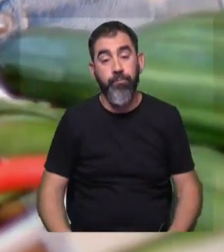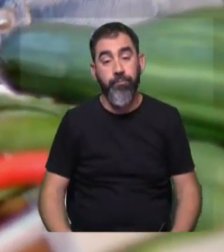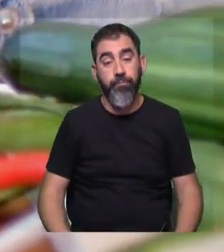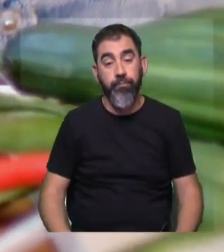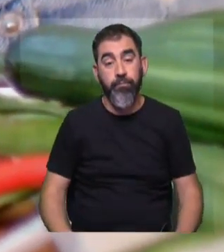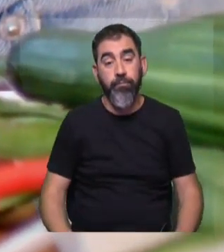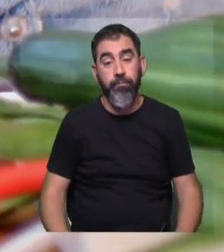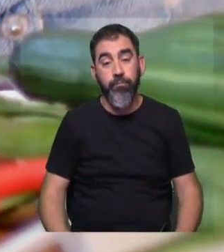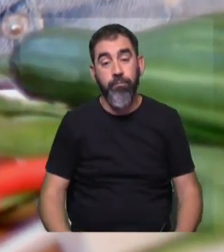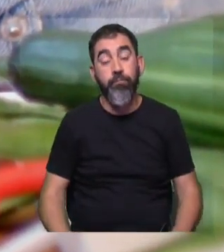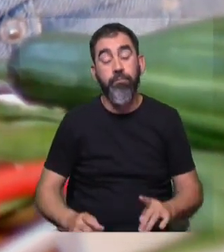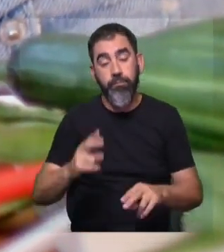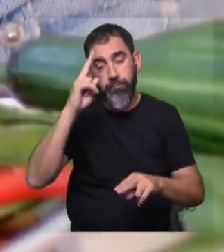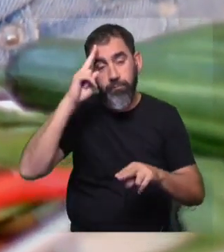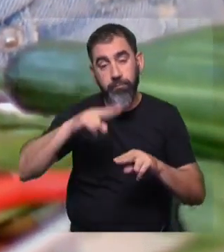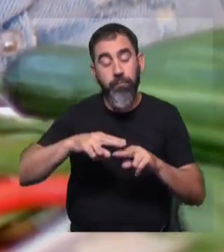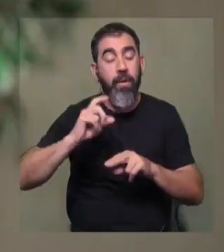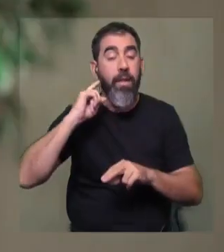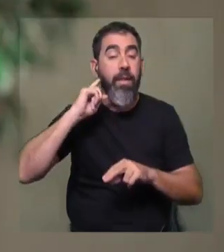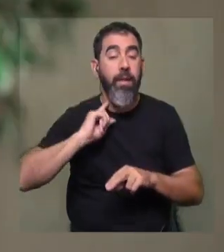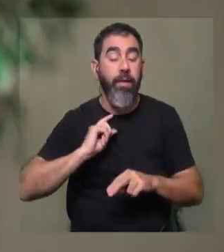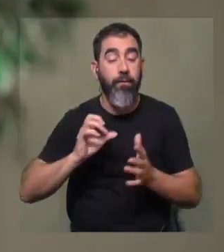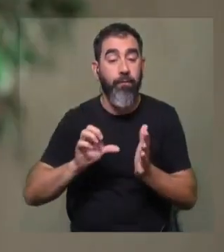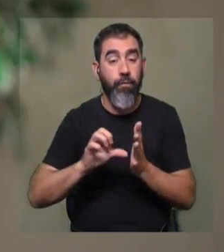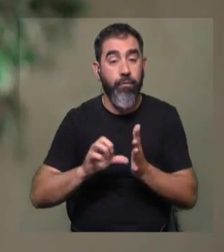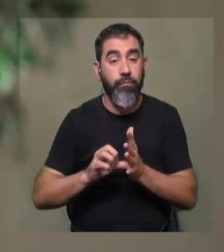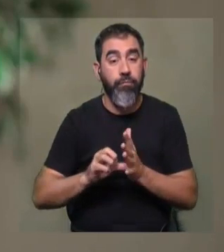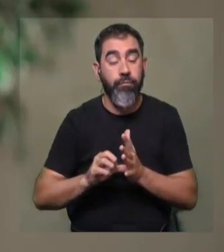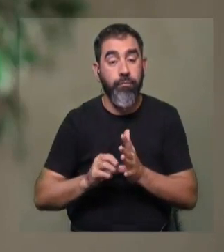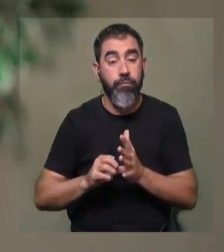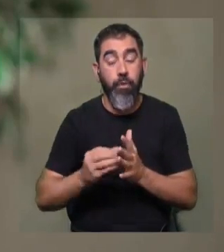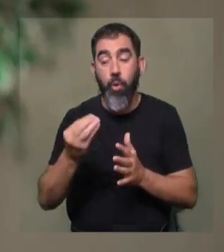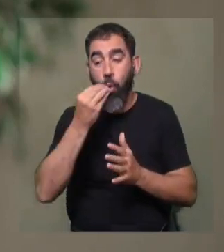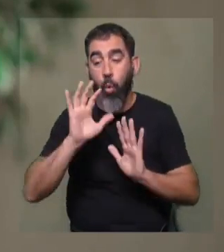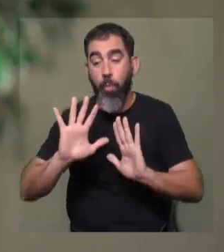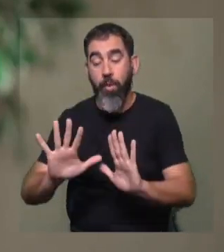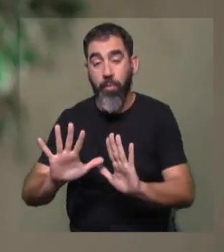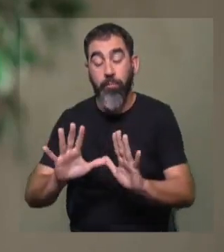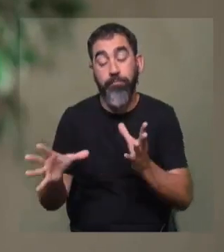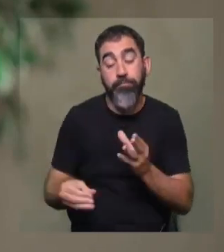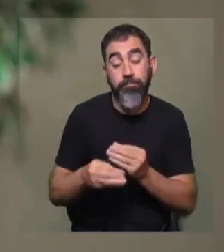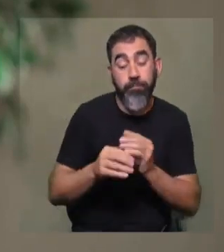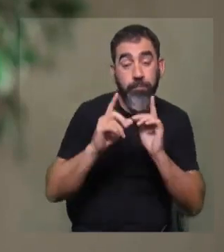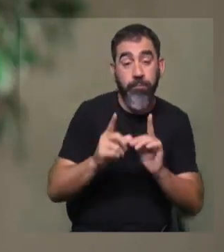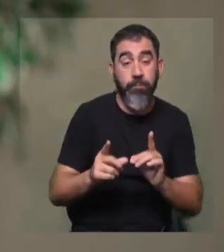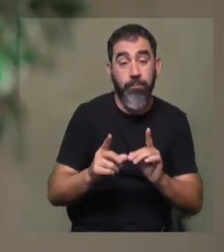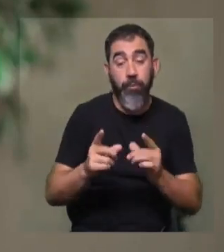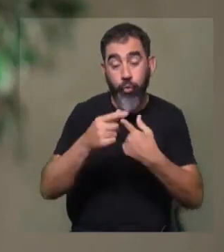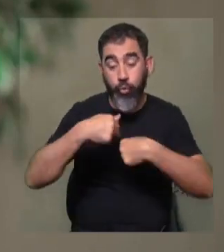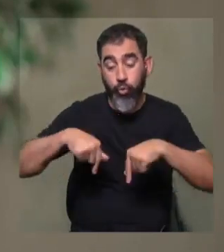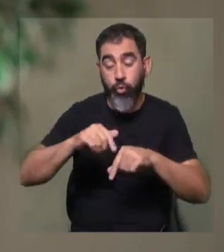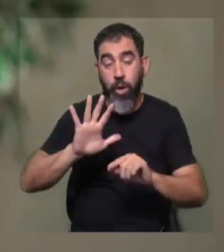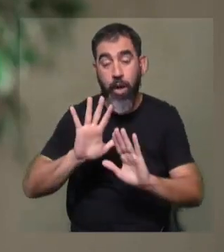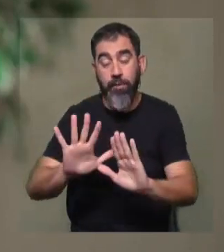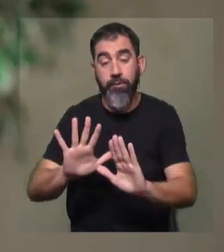enfermedades que tienen que ver con el sistema nervioso central. Como decía Hipócrates, somos lo que comemos, y yo agregaría que además somos lo